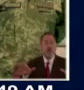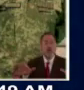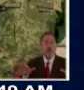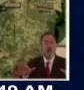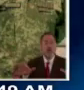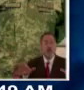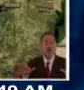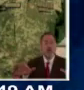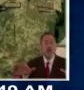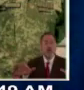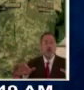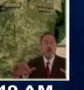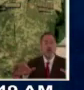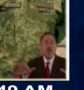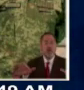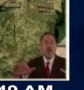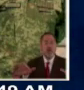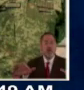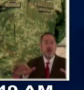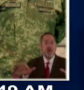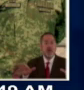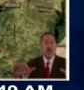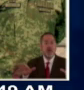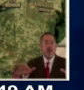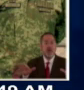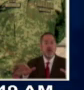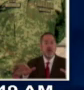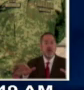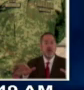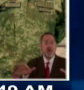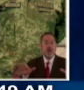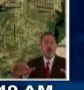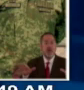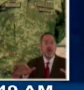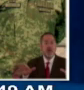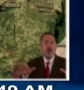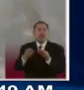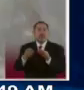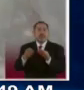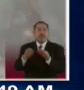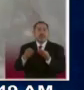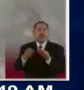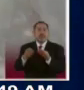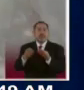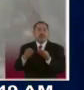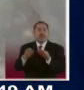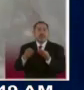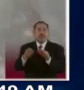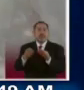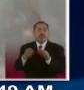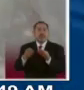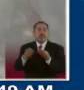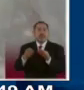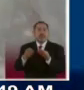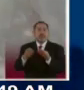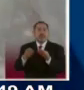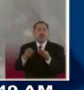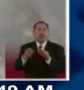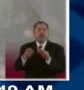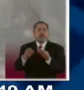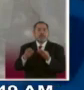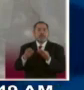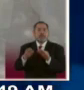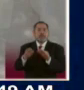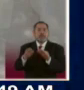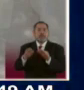comillas, lo hicieron los trabajadores de la construcción, los ingenieros militares y la Sedena. Incluso el presentador de lenguaje incluyente